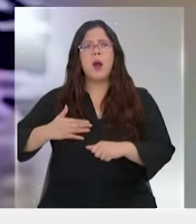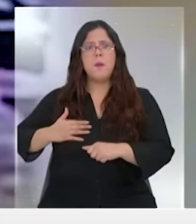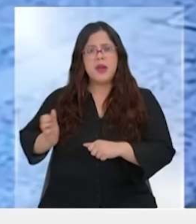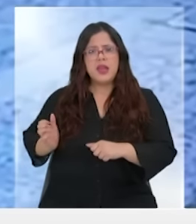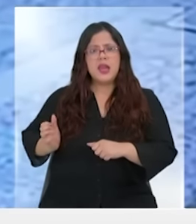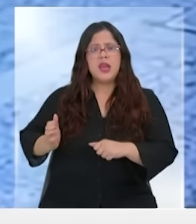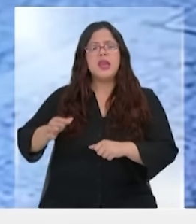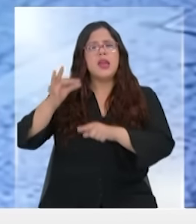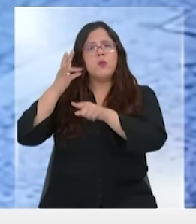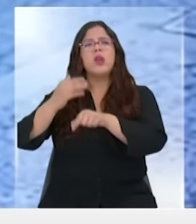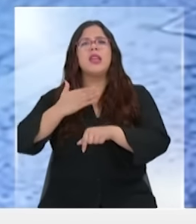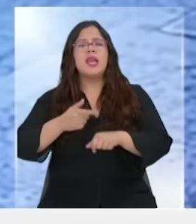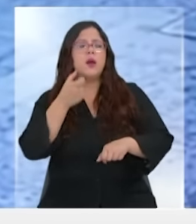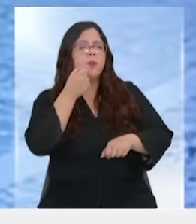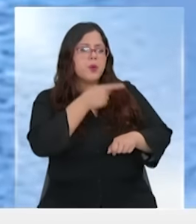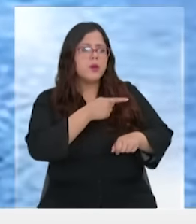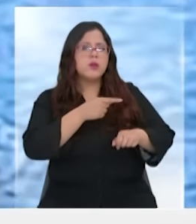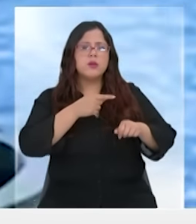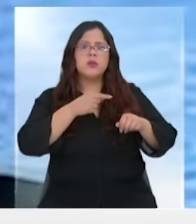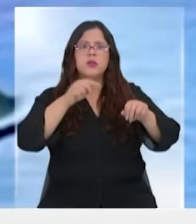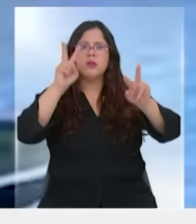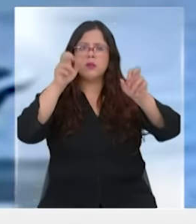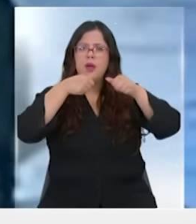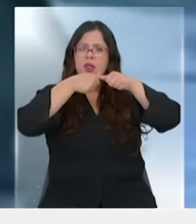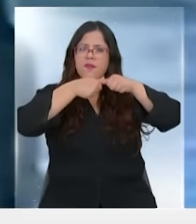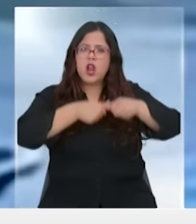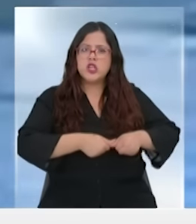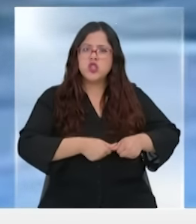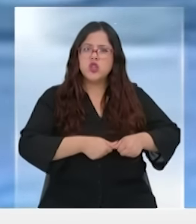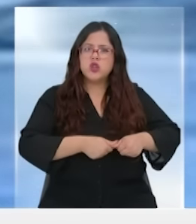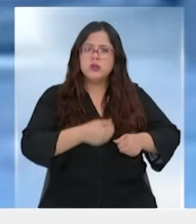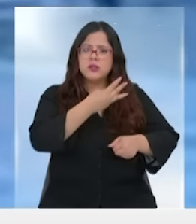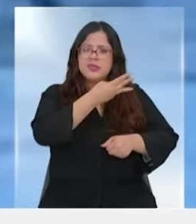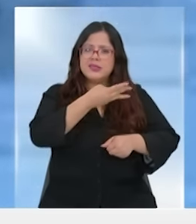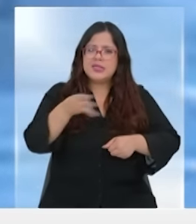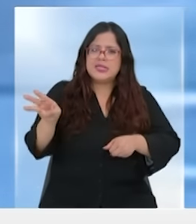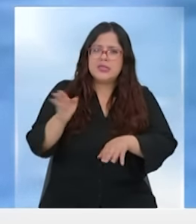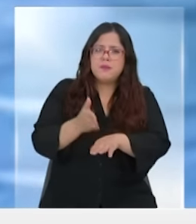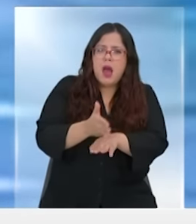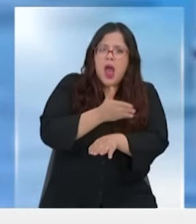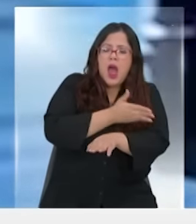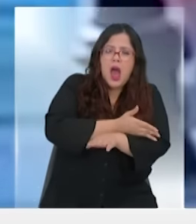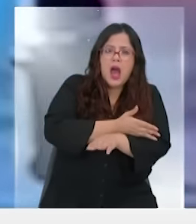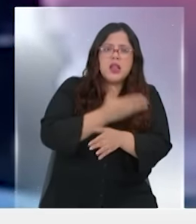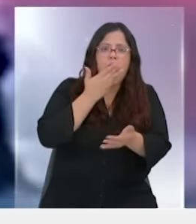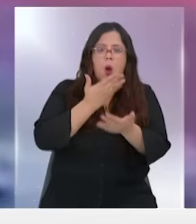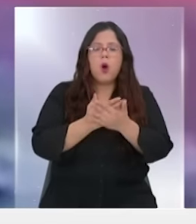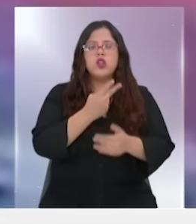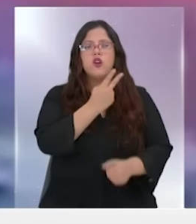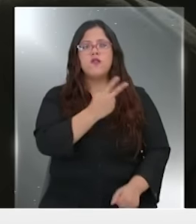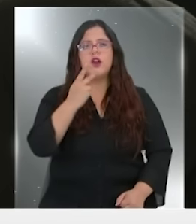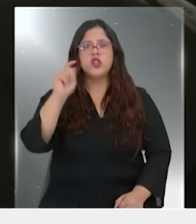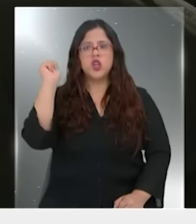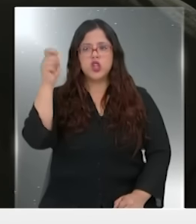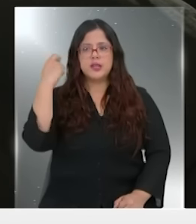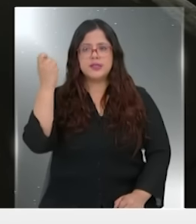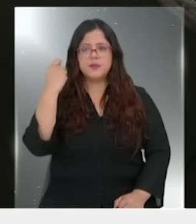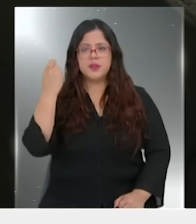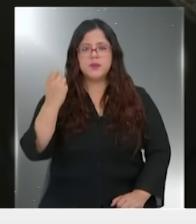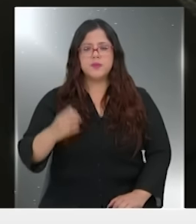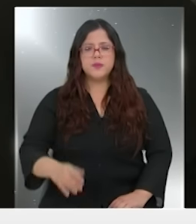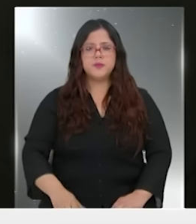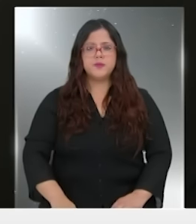quería acusar de una presunta violación ocurrida 3 semanas antes, el 22 de septiembre.